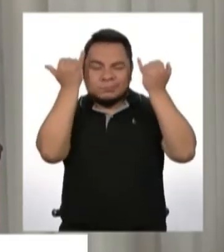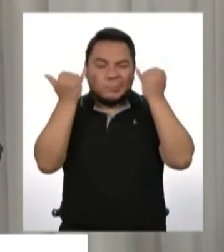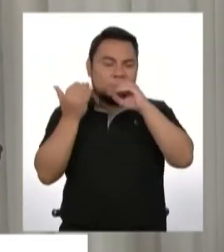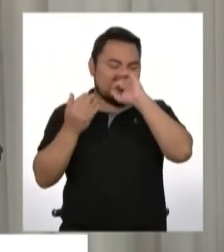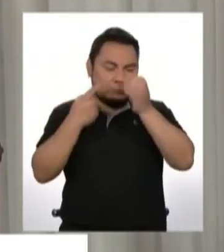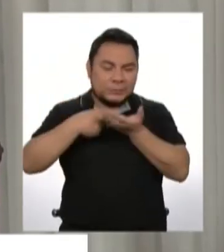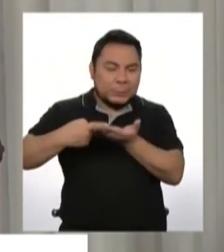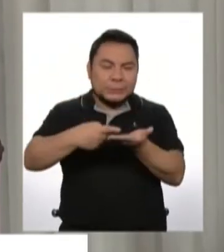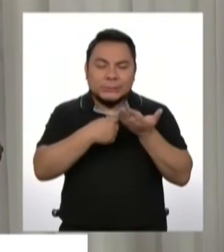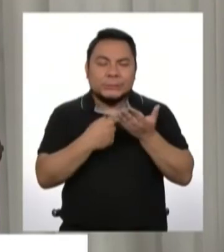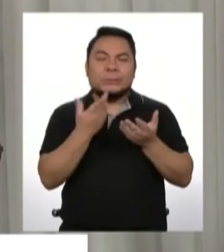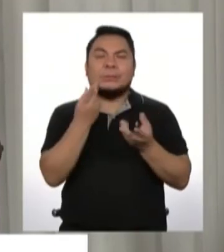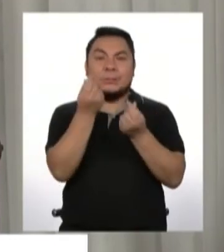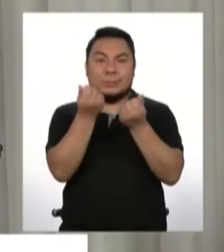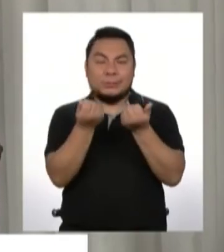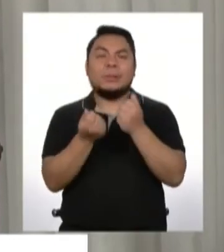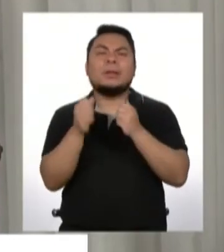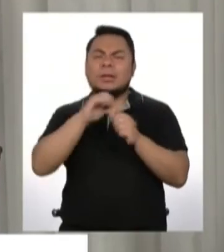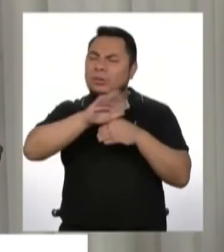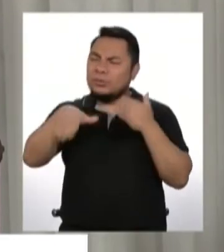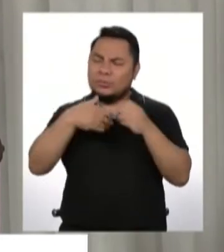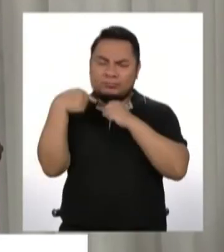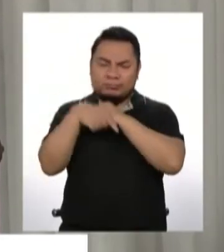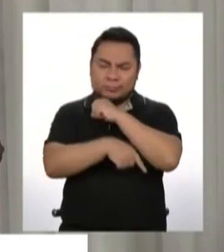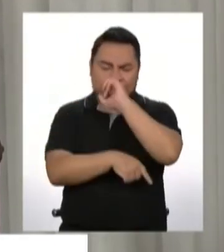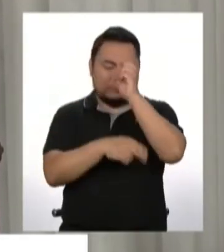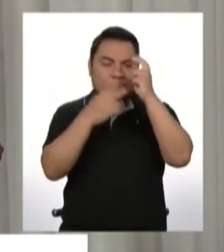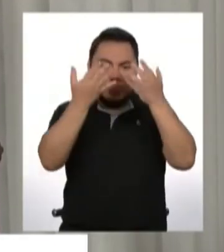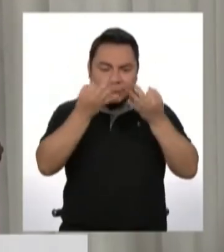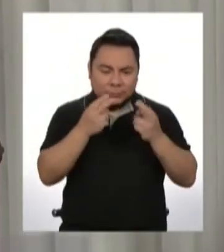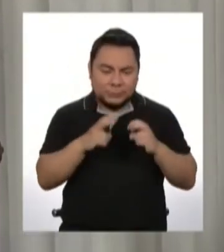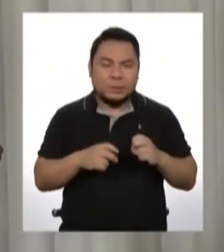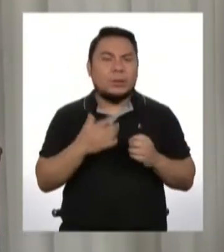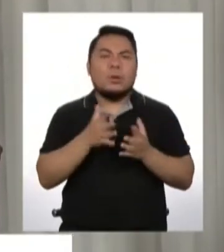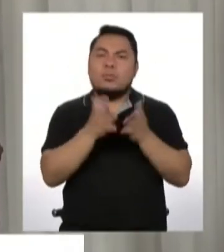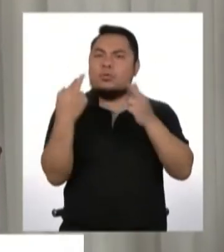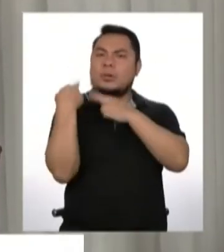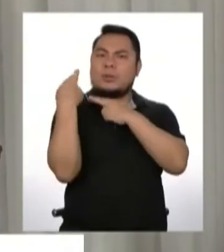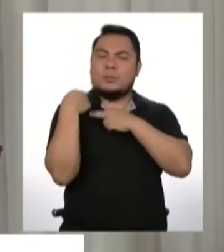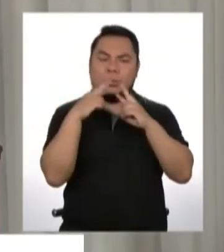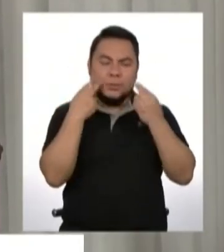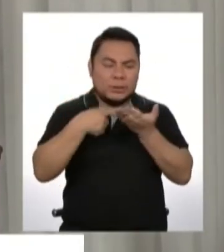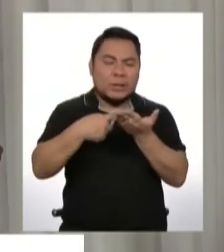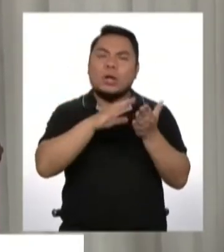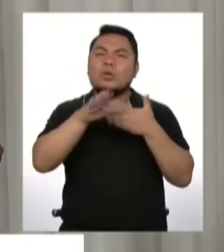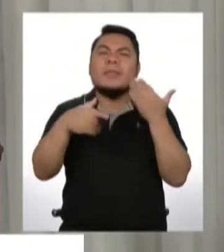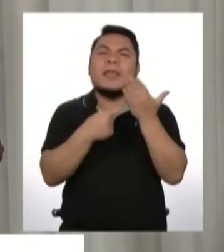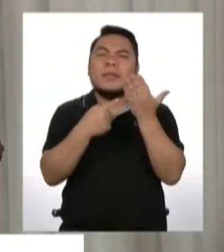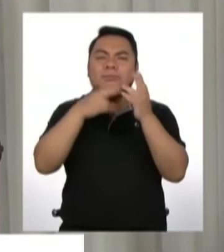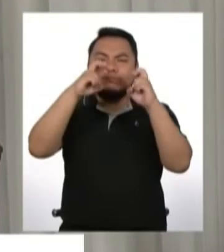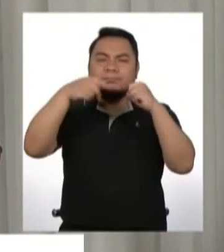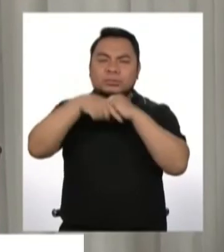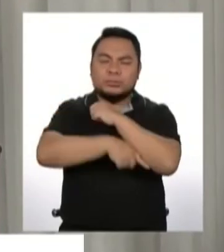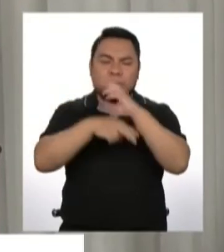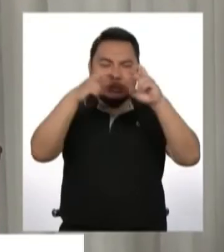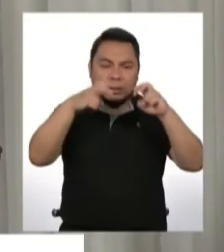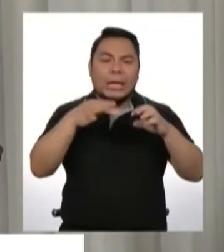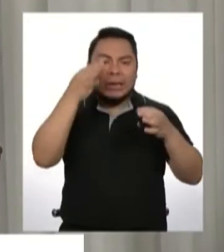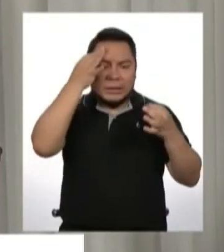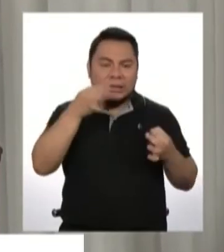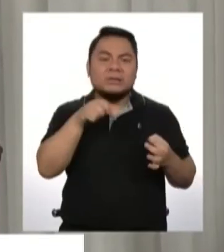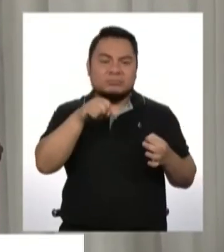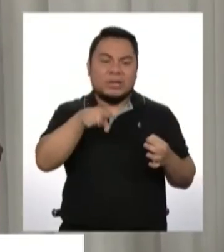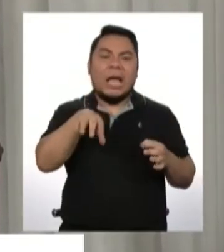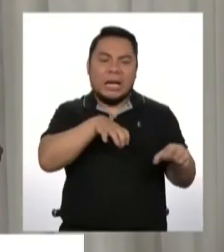financiamiento de este plan está adecuadamente estudiada, estamos siendo muy responsables y analizamos técnicamente las opciones y vamos tomando